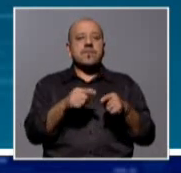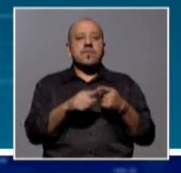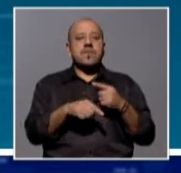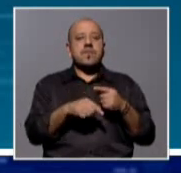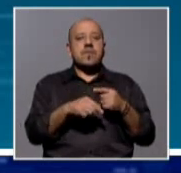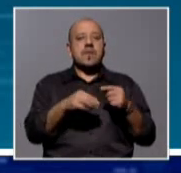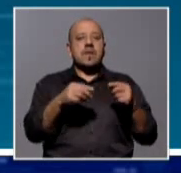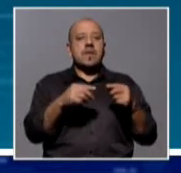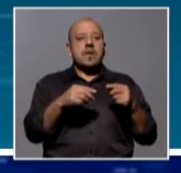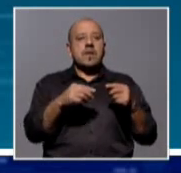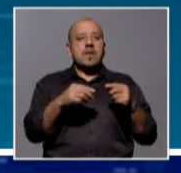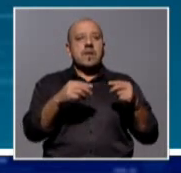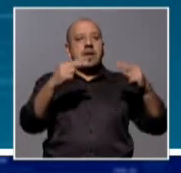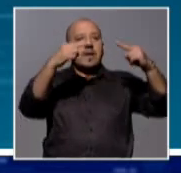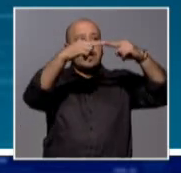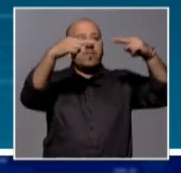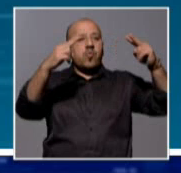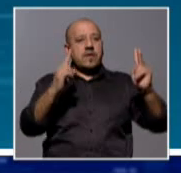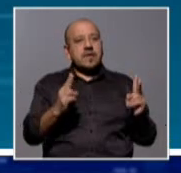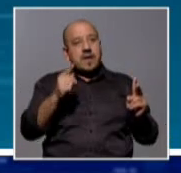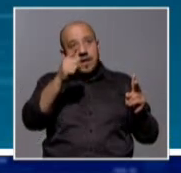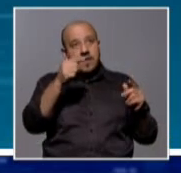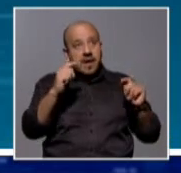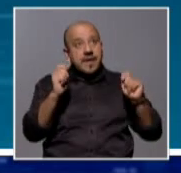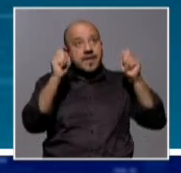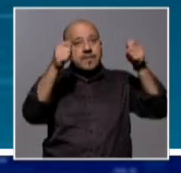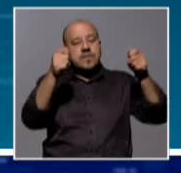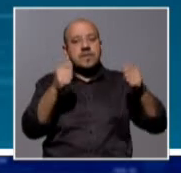puente peatonal. Y bueno, ¿cómo reaccionó la gente?